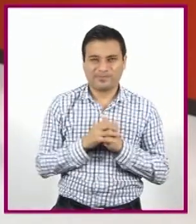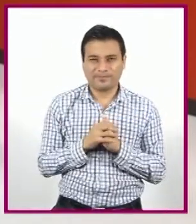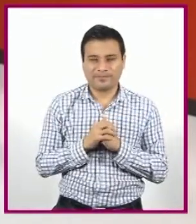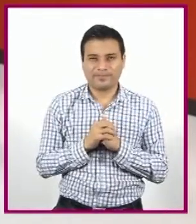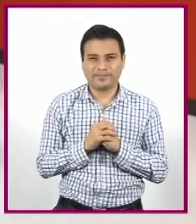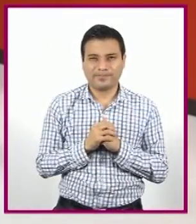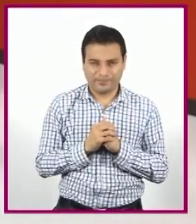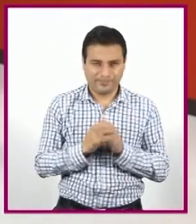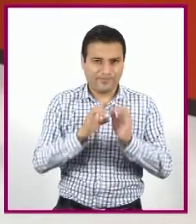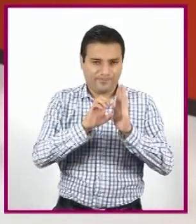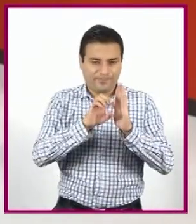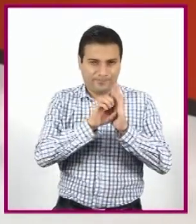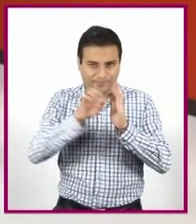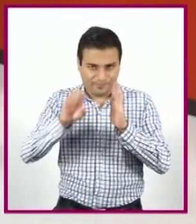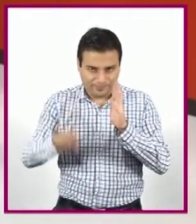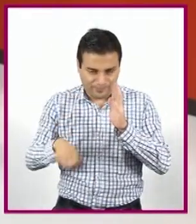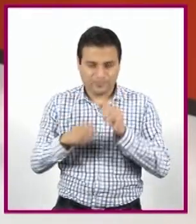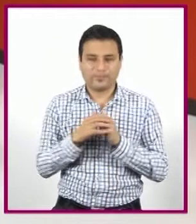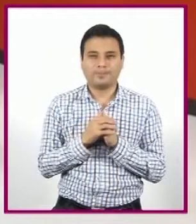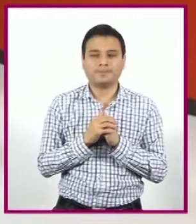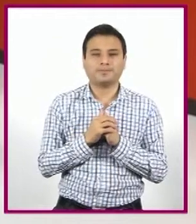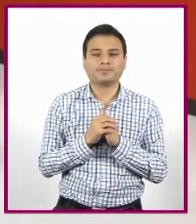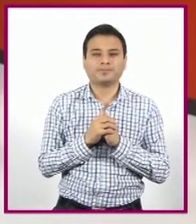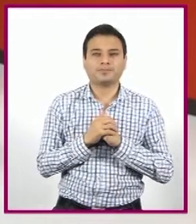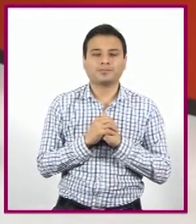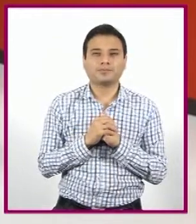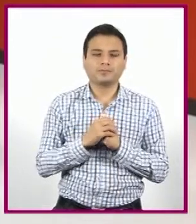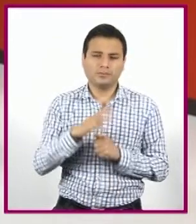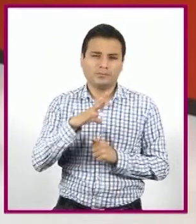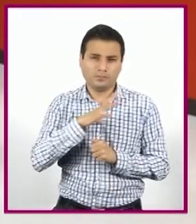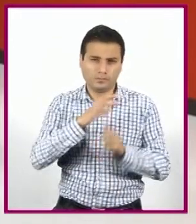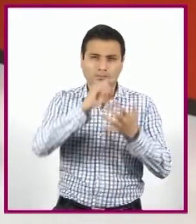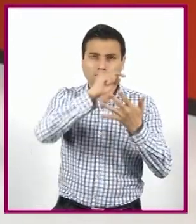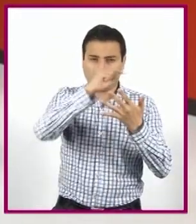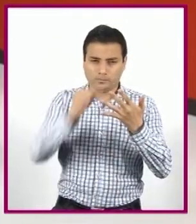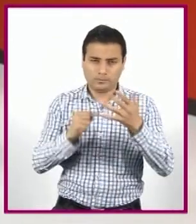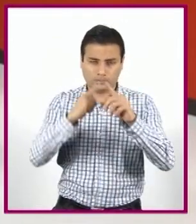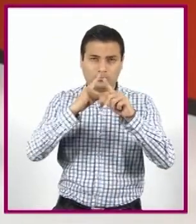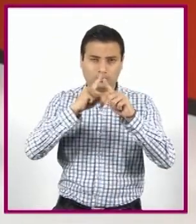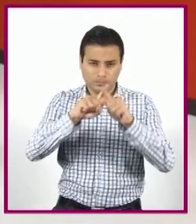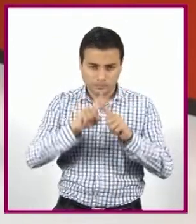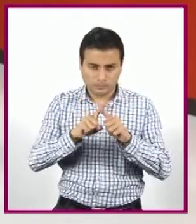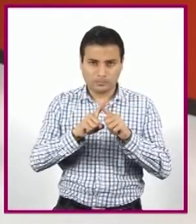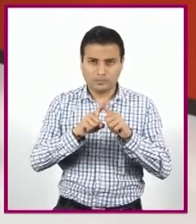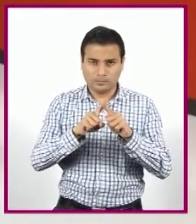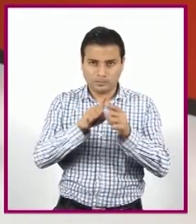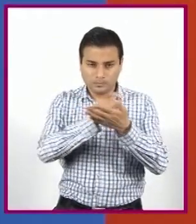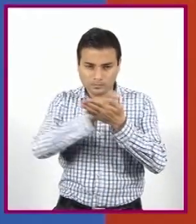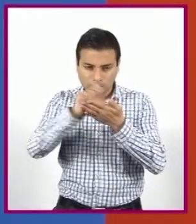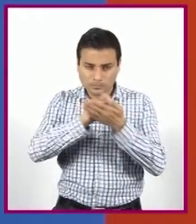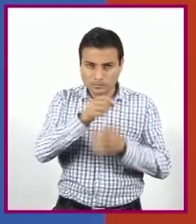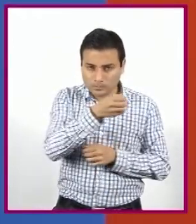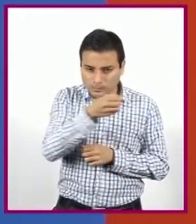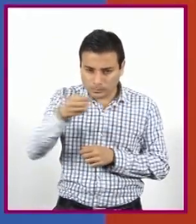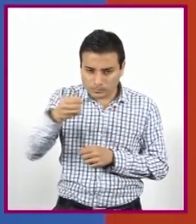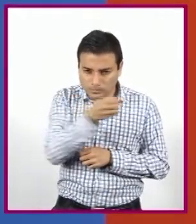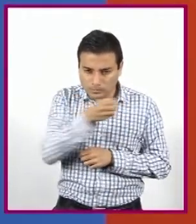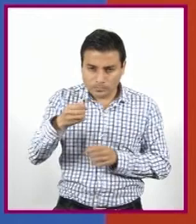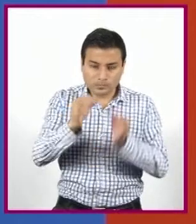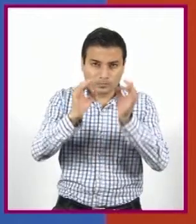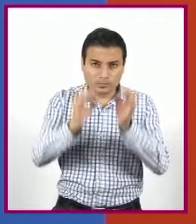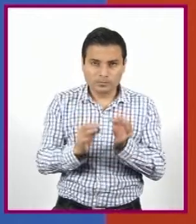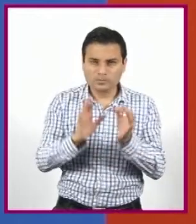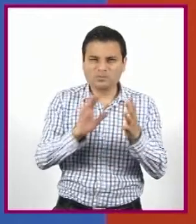hablamos de los diferentes aspectos que permiten acomodar o disponer el texto en la página, nos